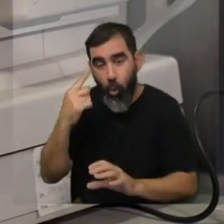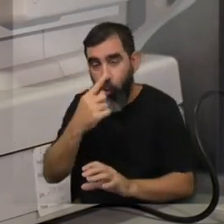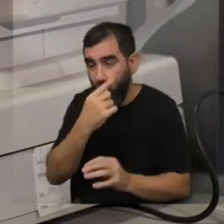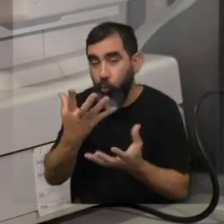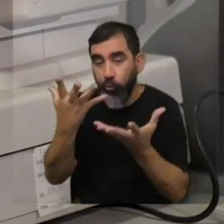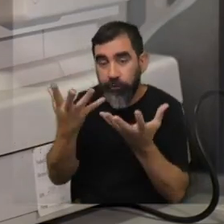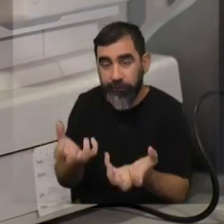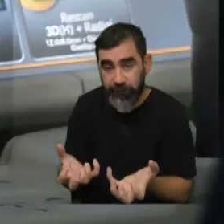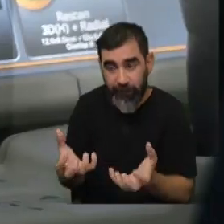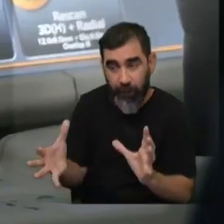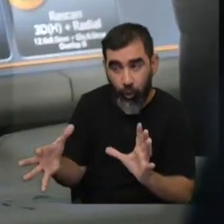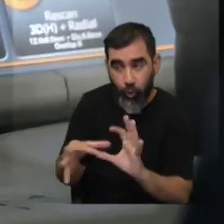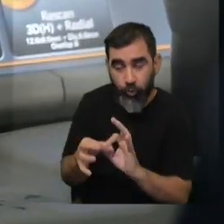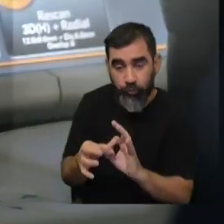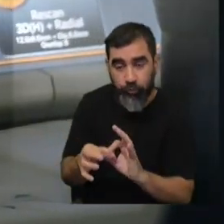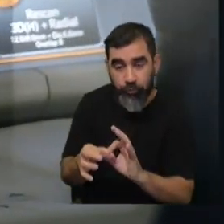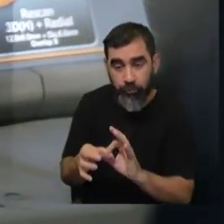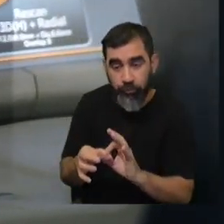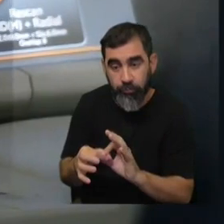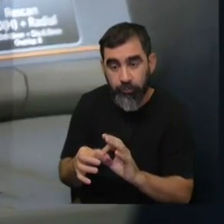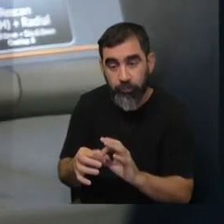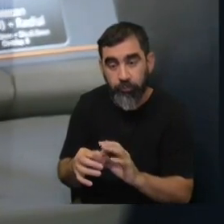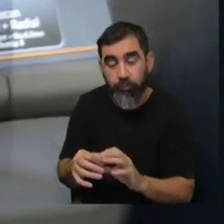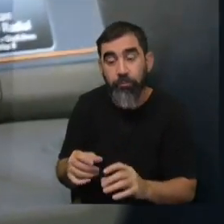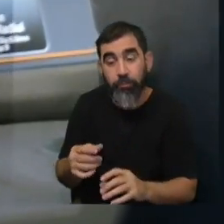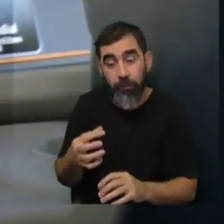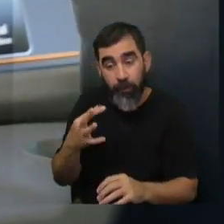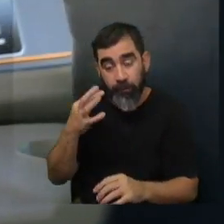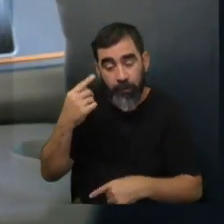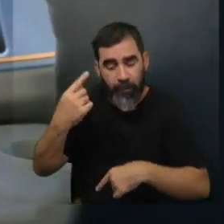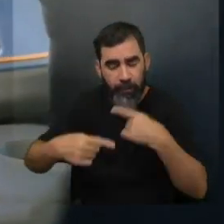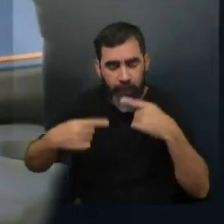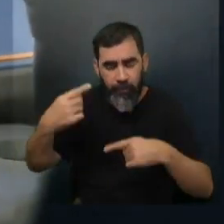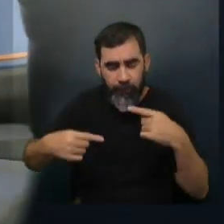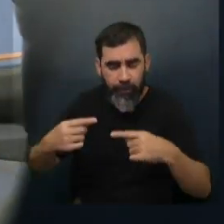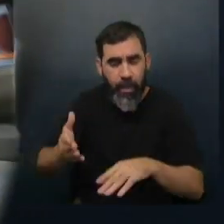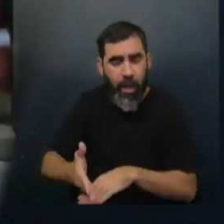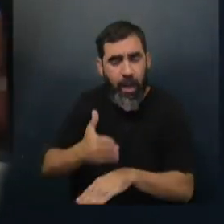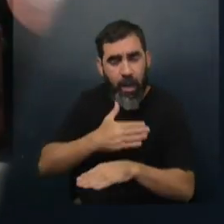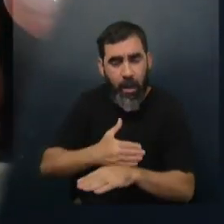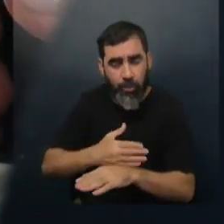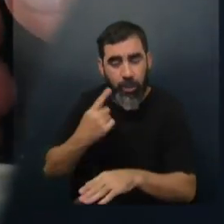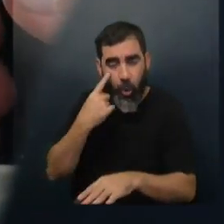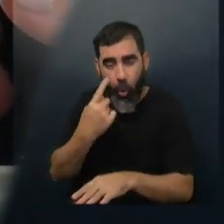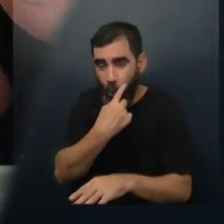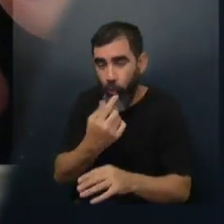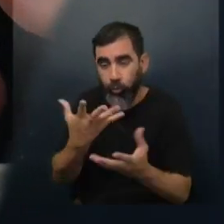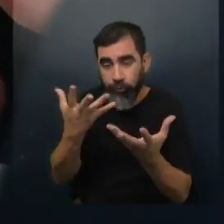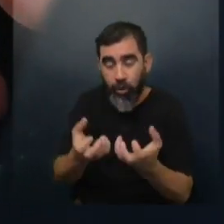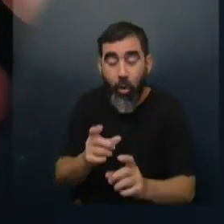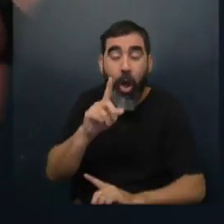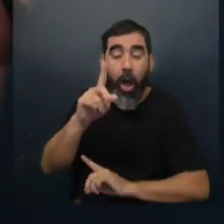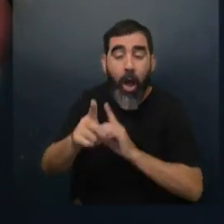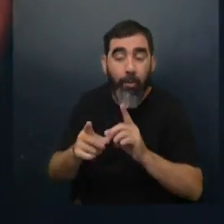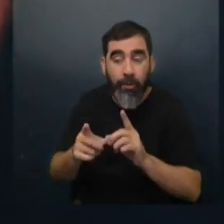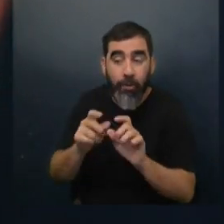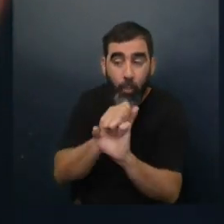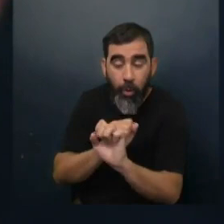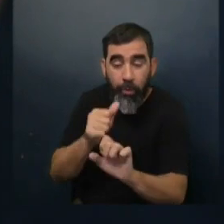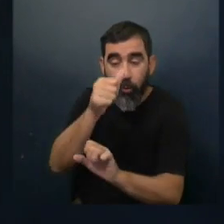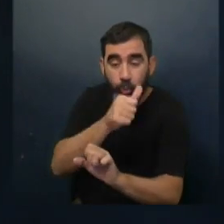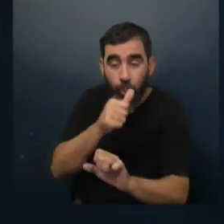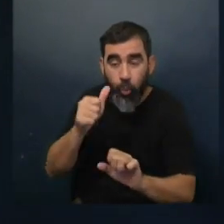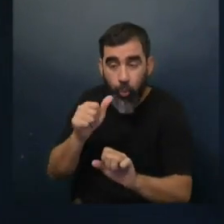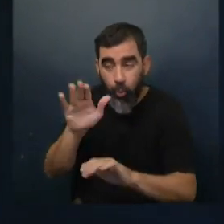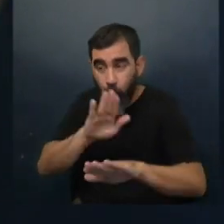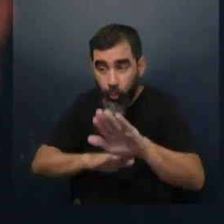evaporativo. Entonces es muy multifactorial la causa del ojo seco y a veces podemos atacar la causa y